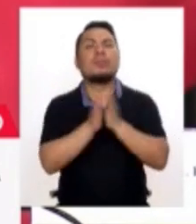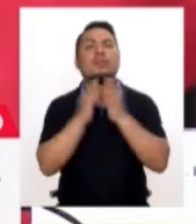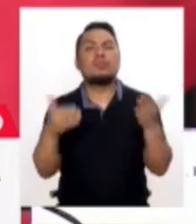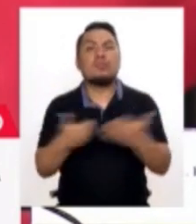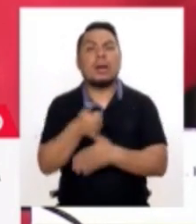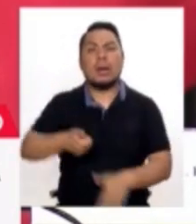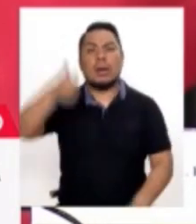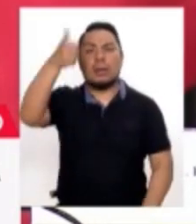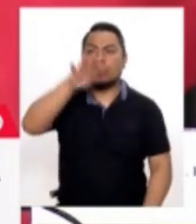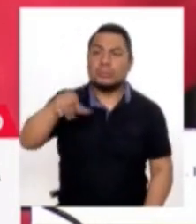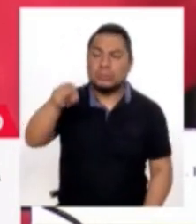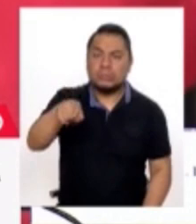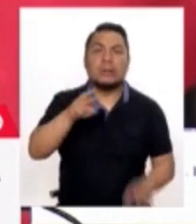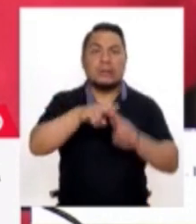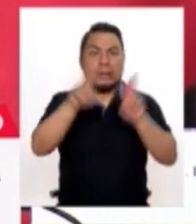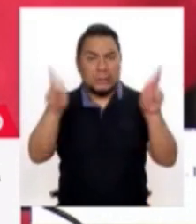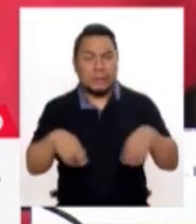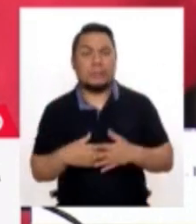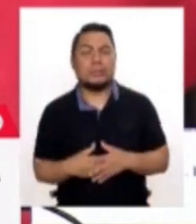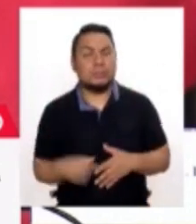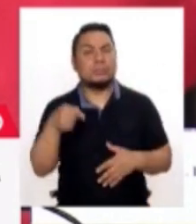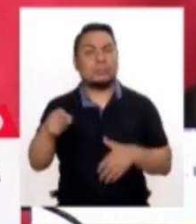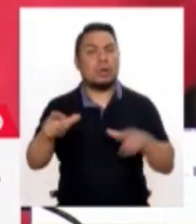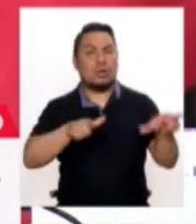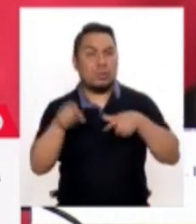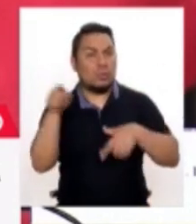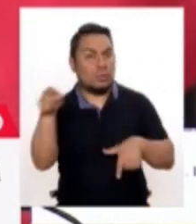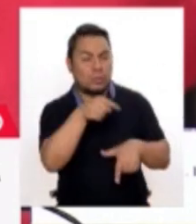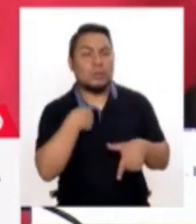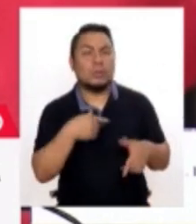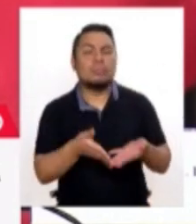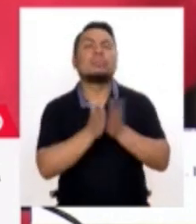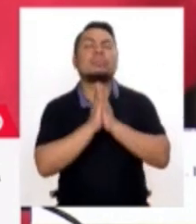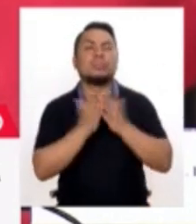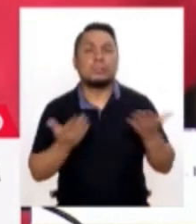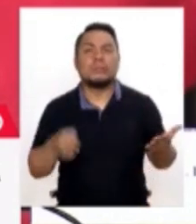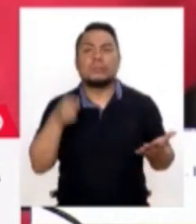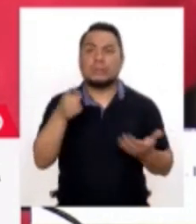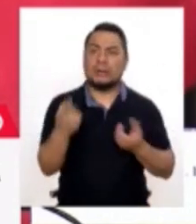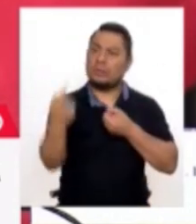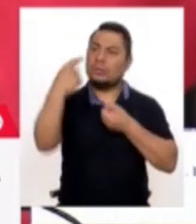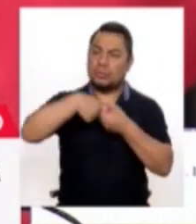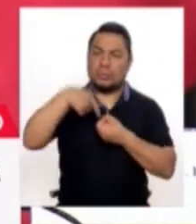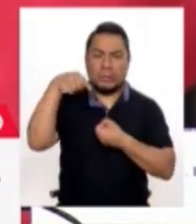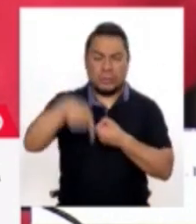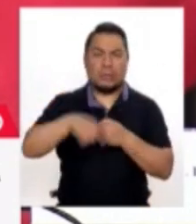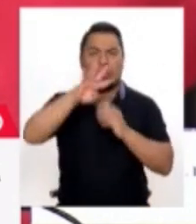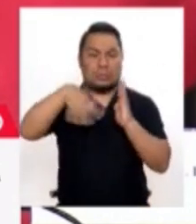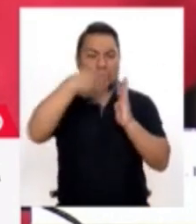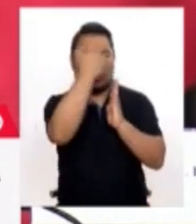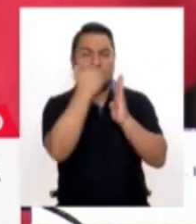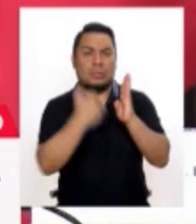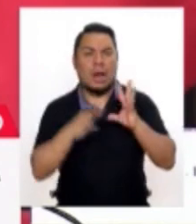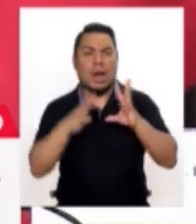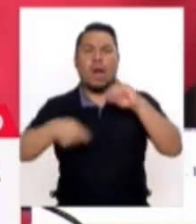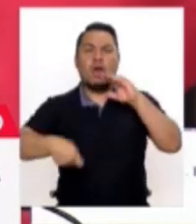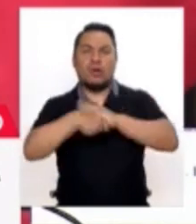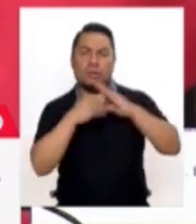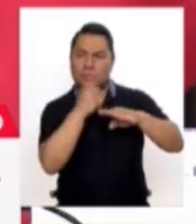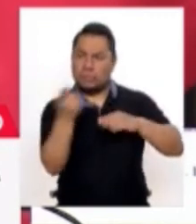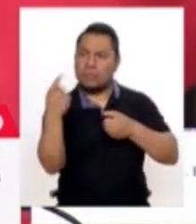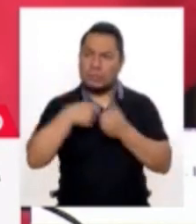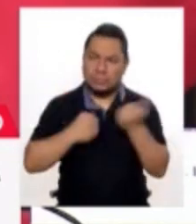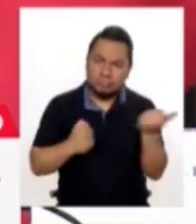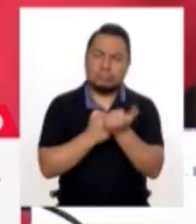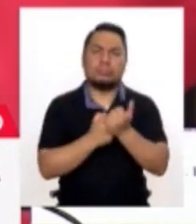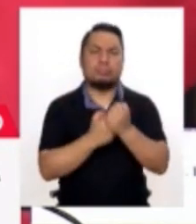nuevas autoridades regionales y locales que se sumen a esta agenda anticorrupción para hacer